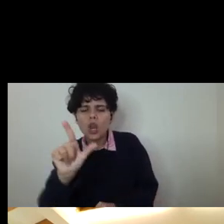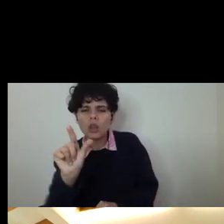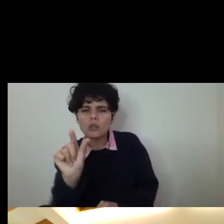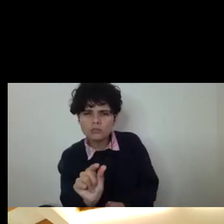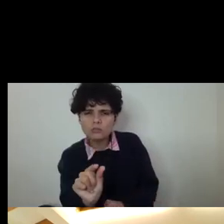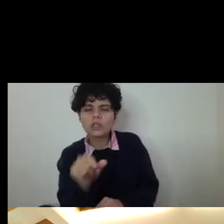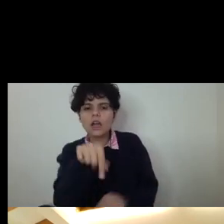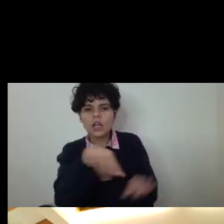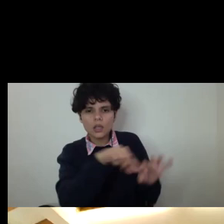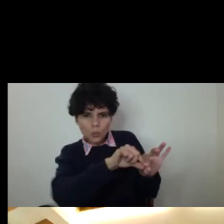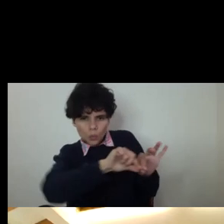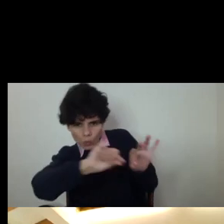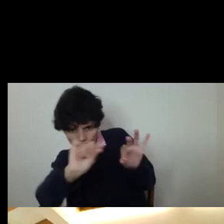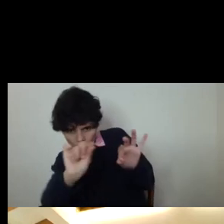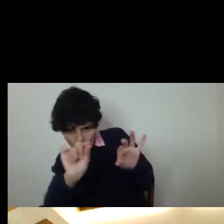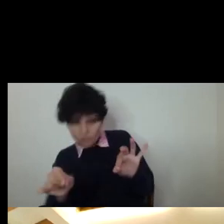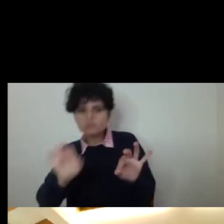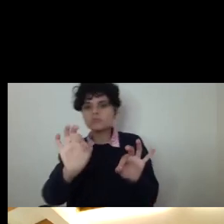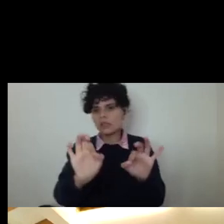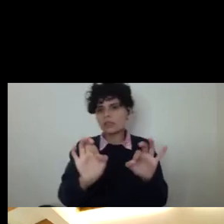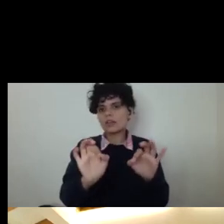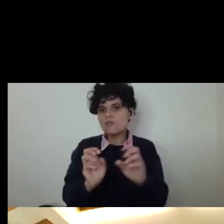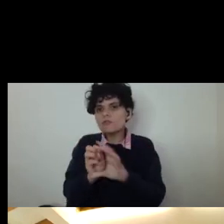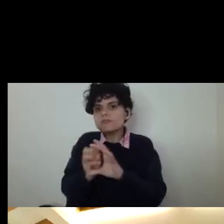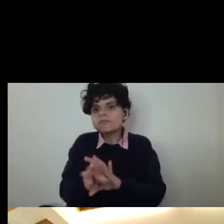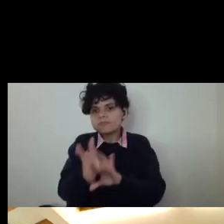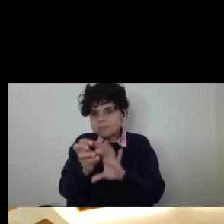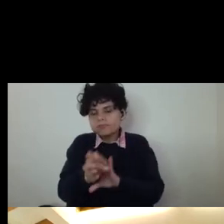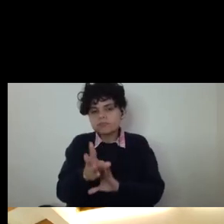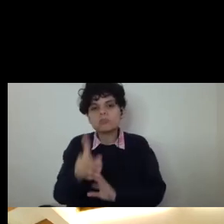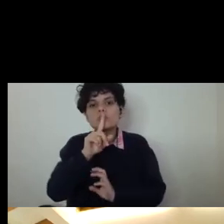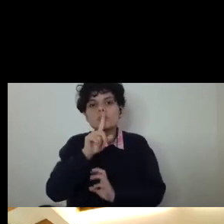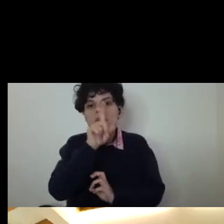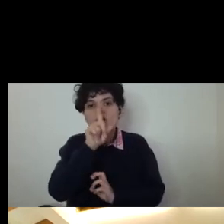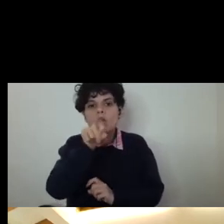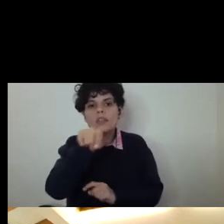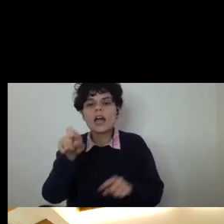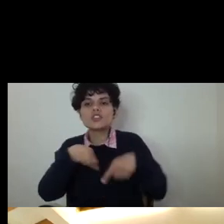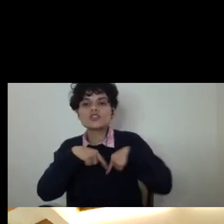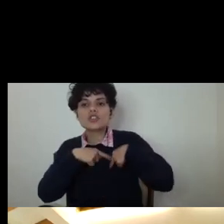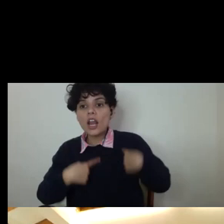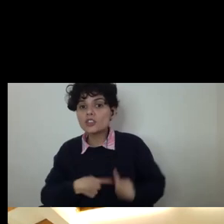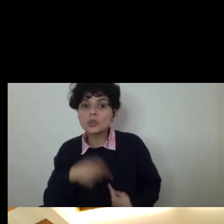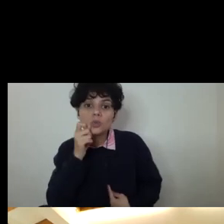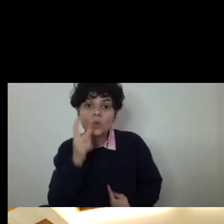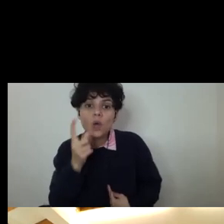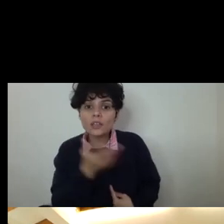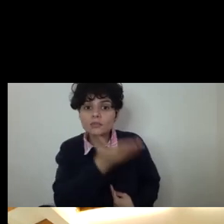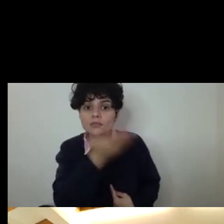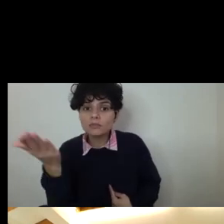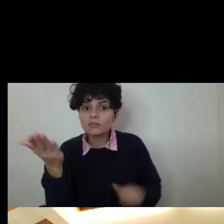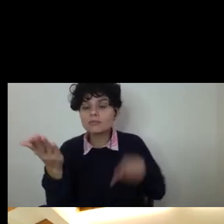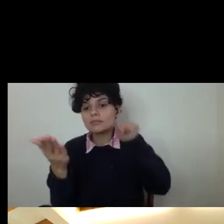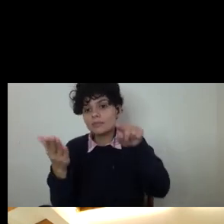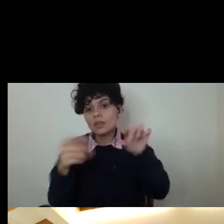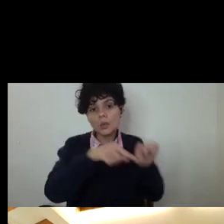no estaba inhibido. Adivinen ustedes cuál es el canal que está presente en el corazón. La respuesta es esta, porque es un canal que es muy